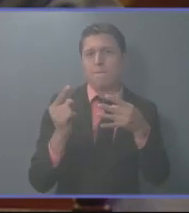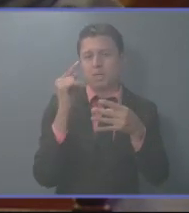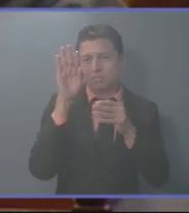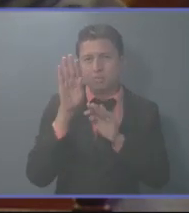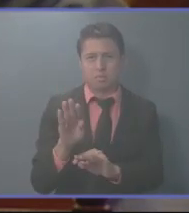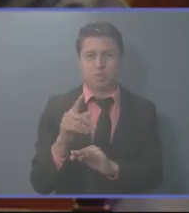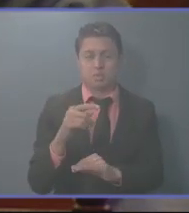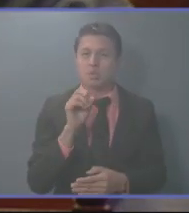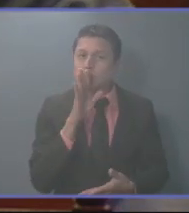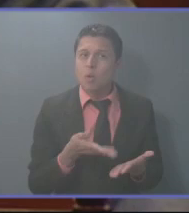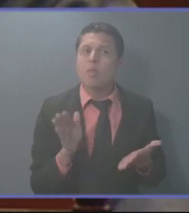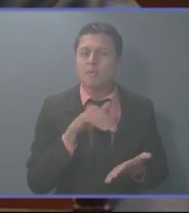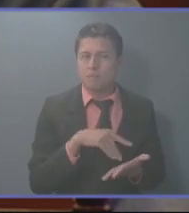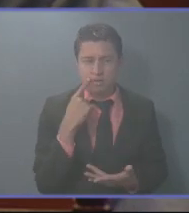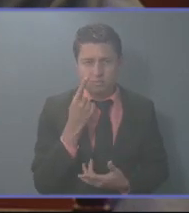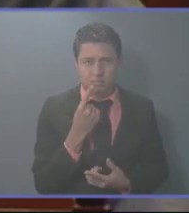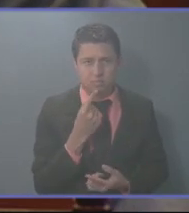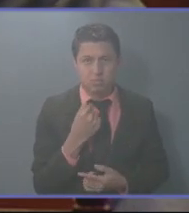Repito,